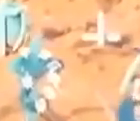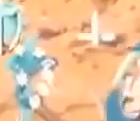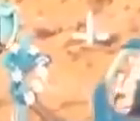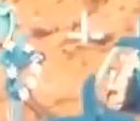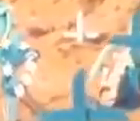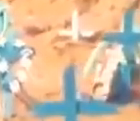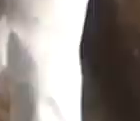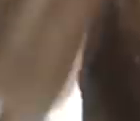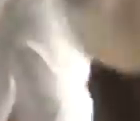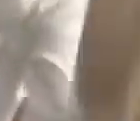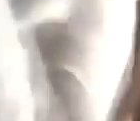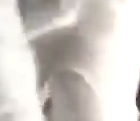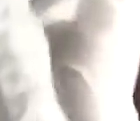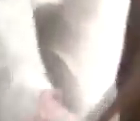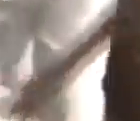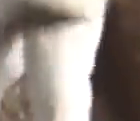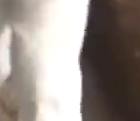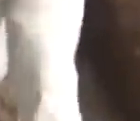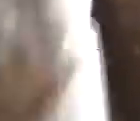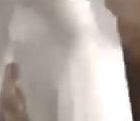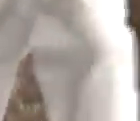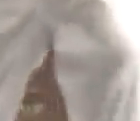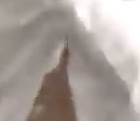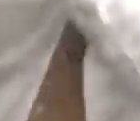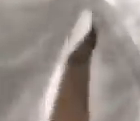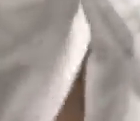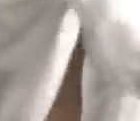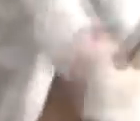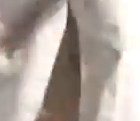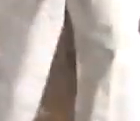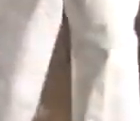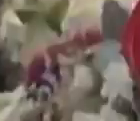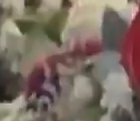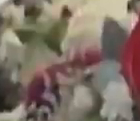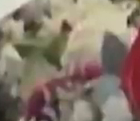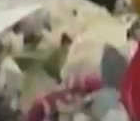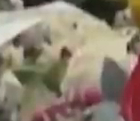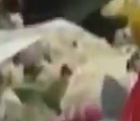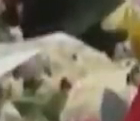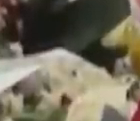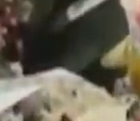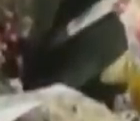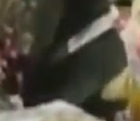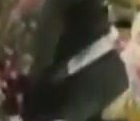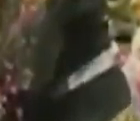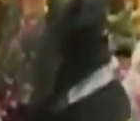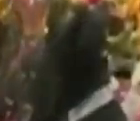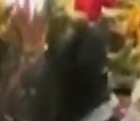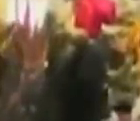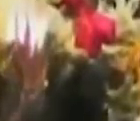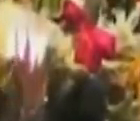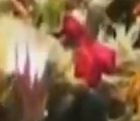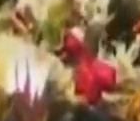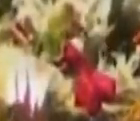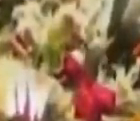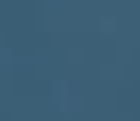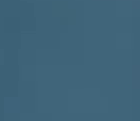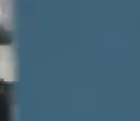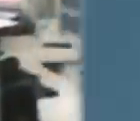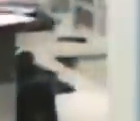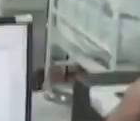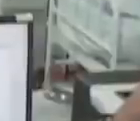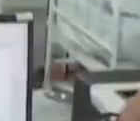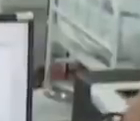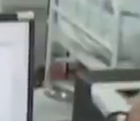muerte de lo que representa el 21 por ciento de todas las muertes ocurridas en el mundo para la fecha